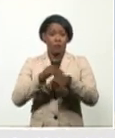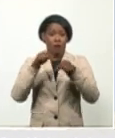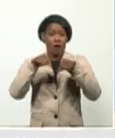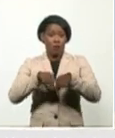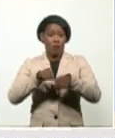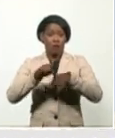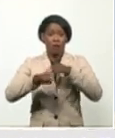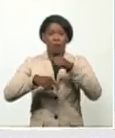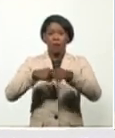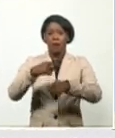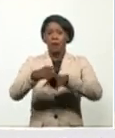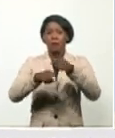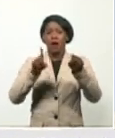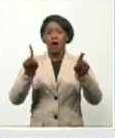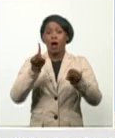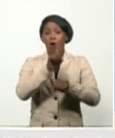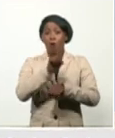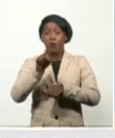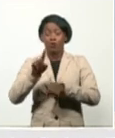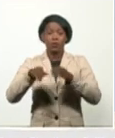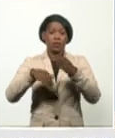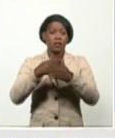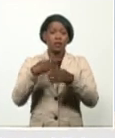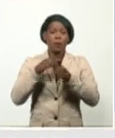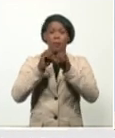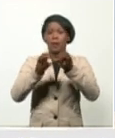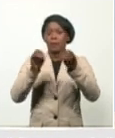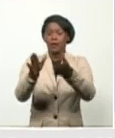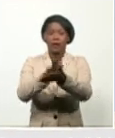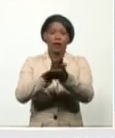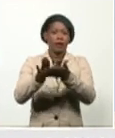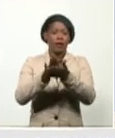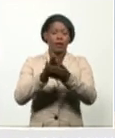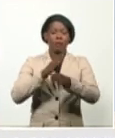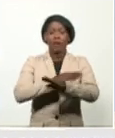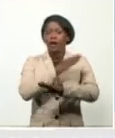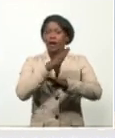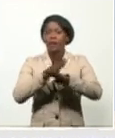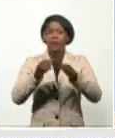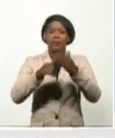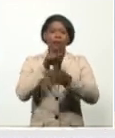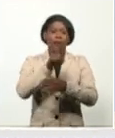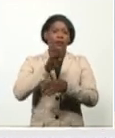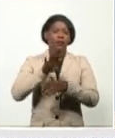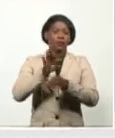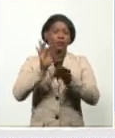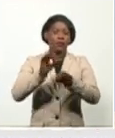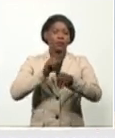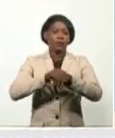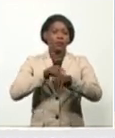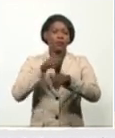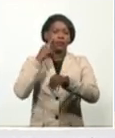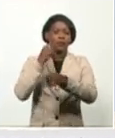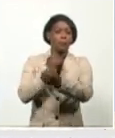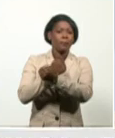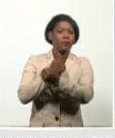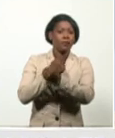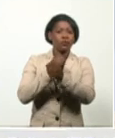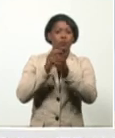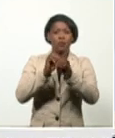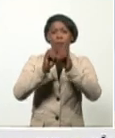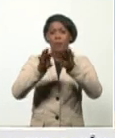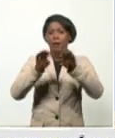que no se sabía muy bien, pero que hasta el día 14 era el momento más riesgoso para la transmisión de